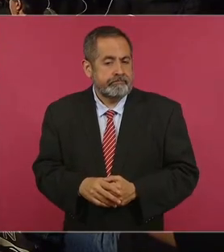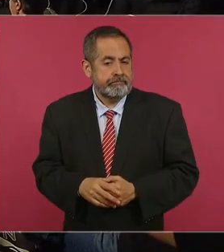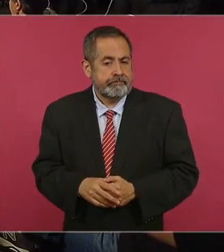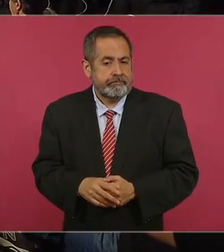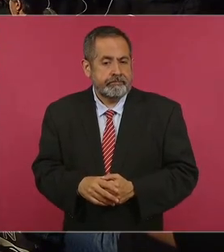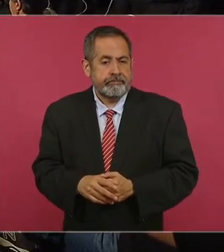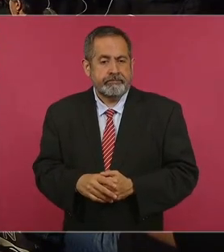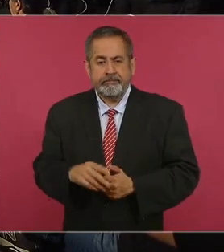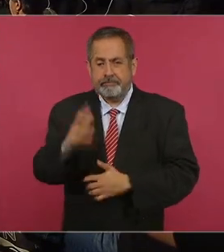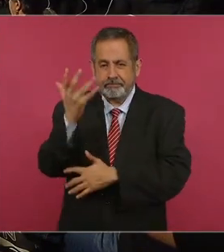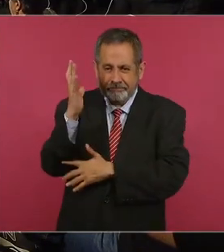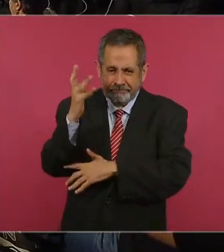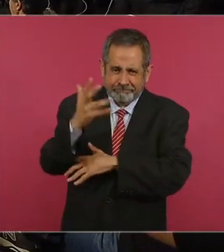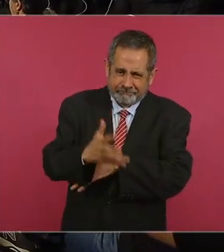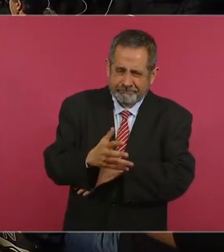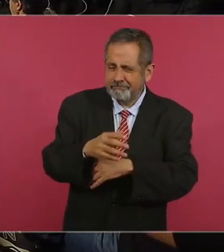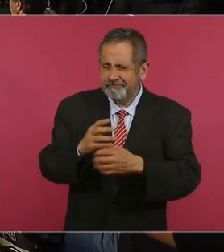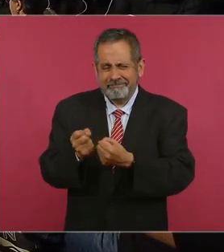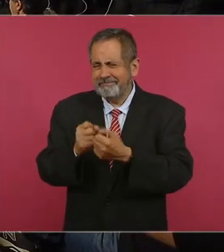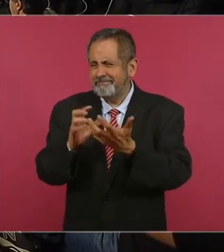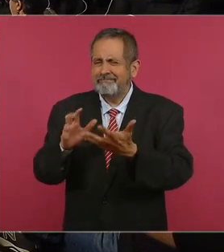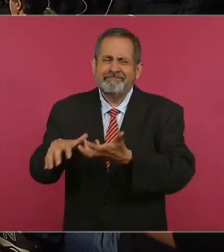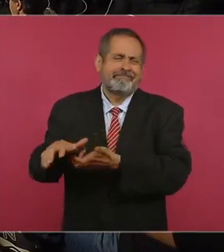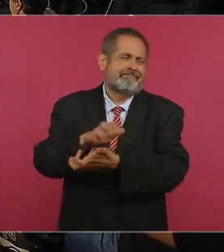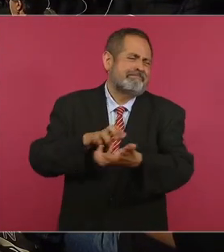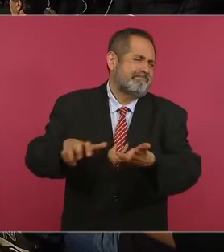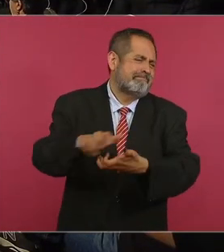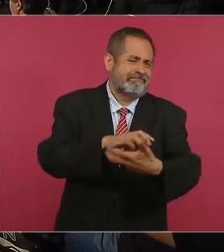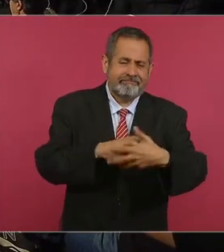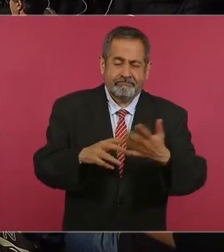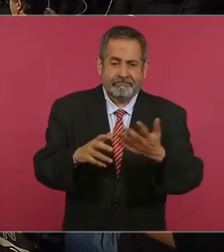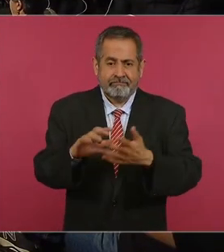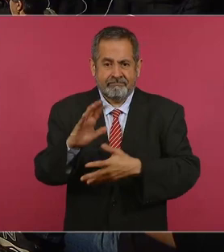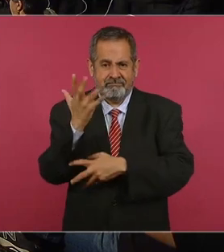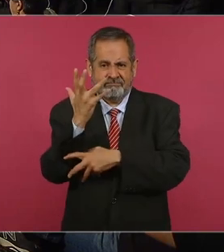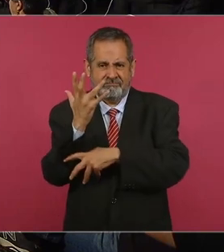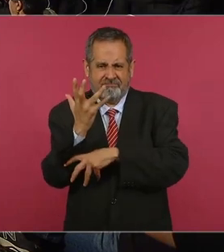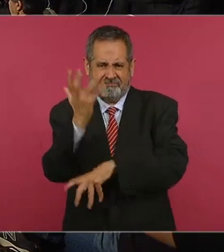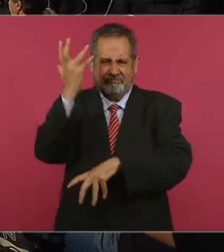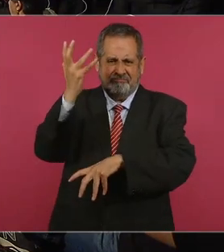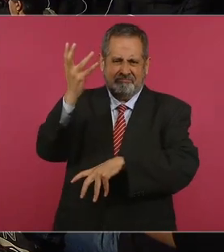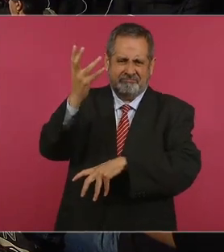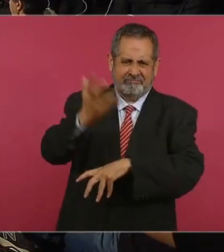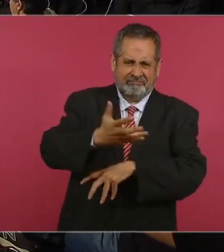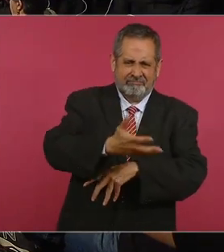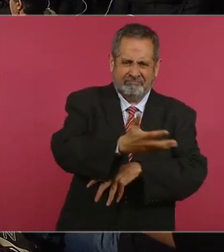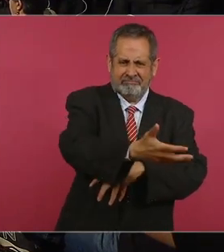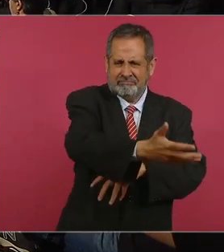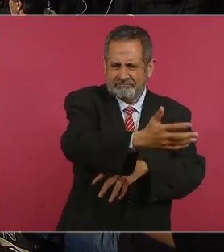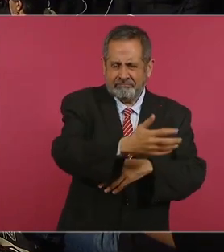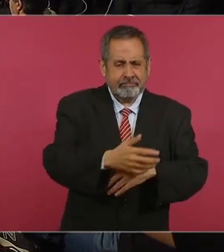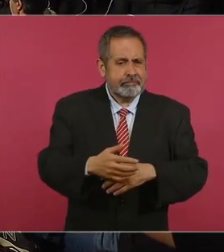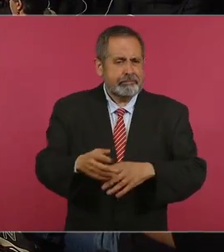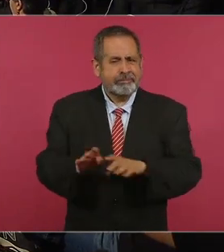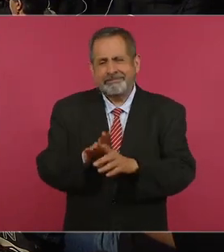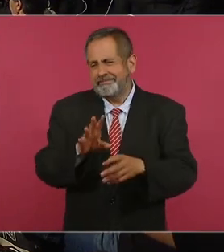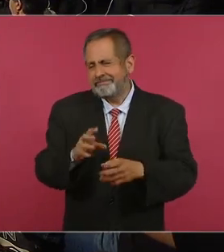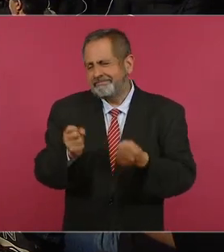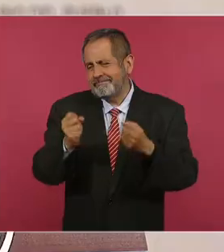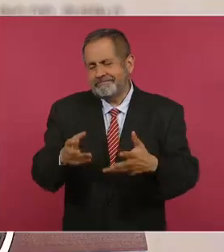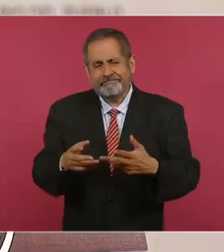a árboles, o sea, se arrancaron los árboles, se afectó